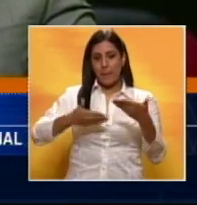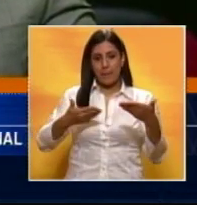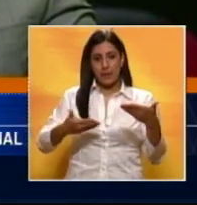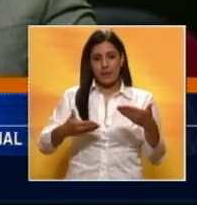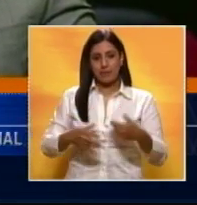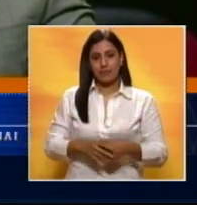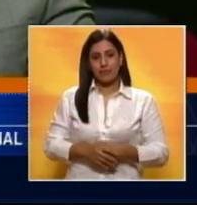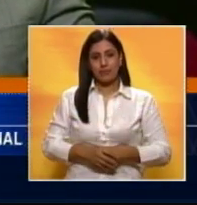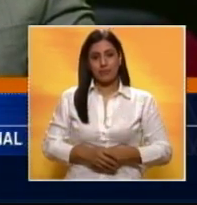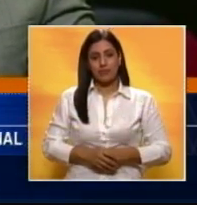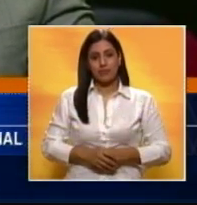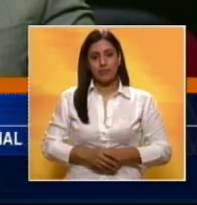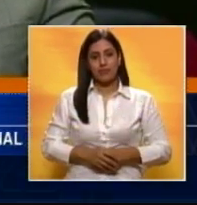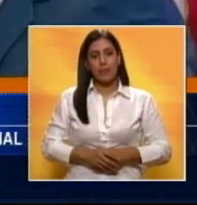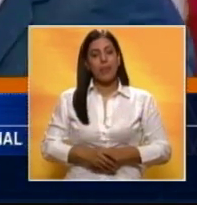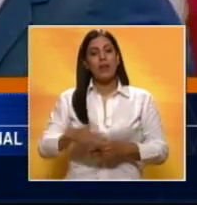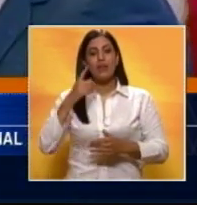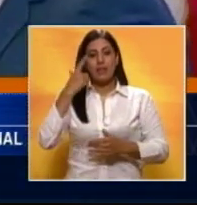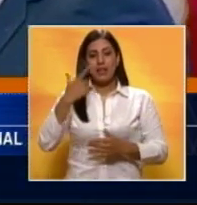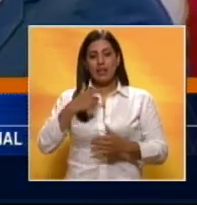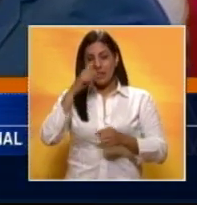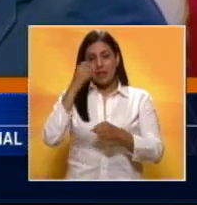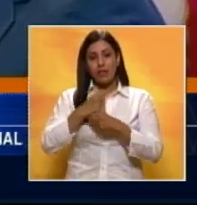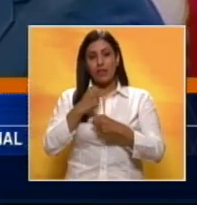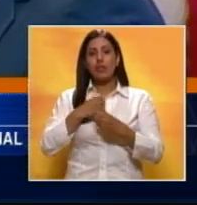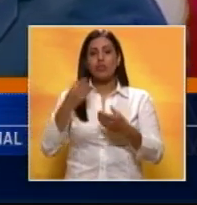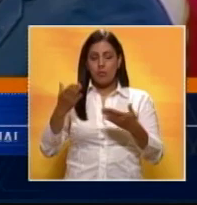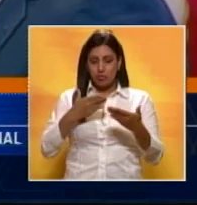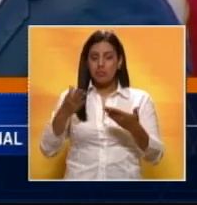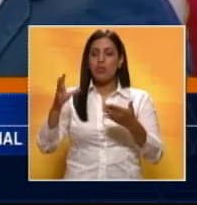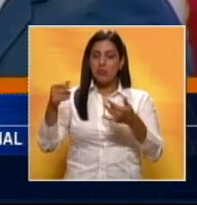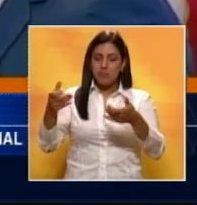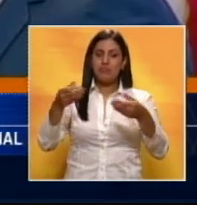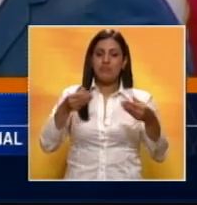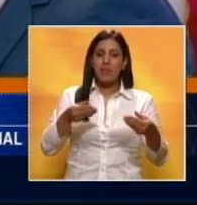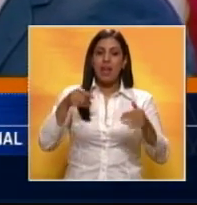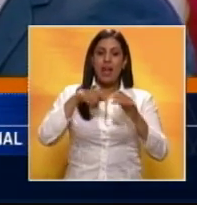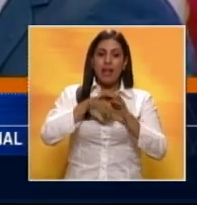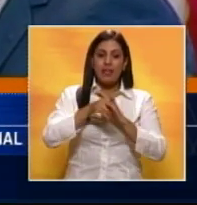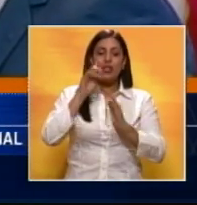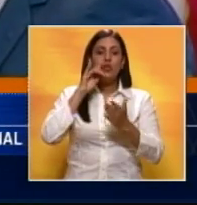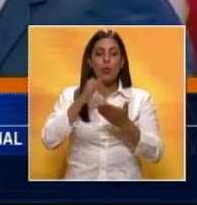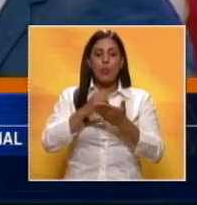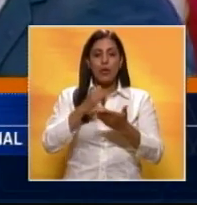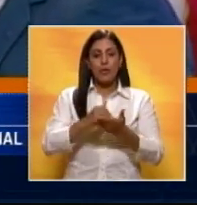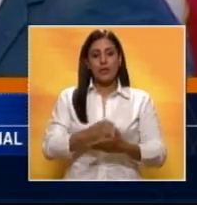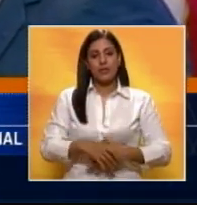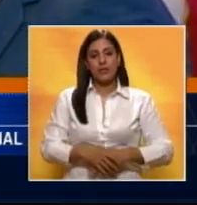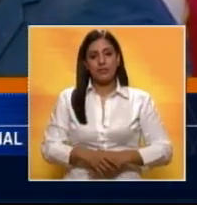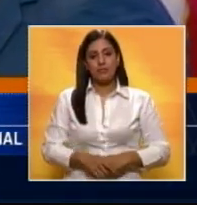acta de la sesión. La consigné también dentro de las pruebas.